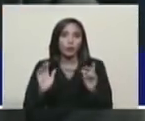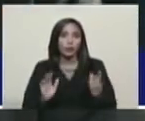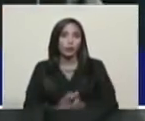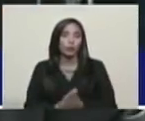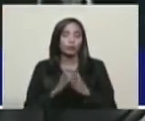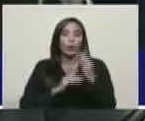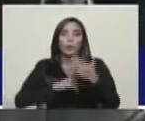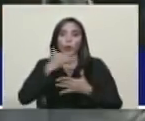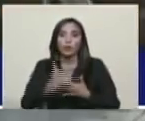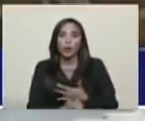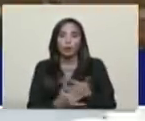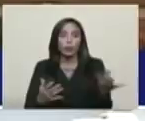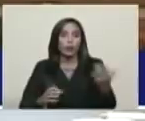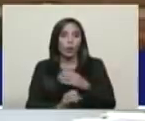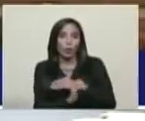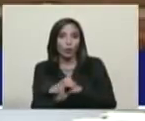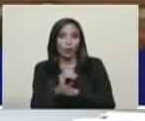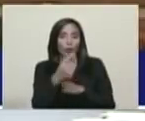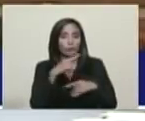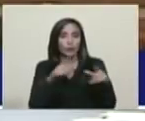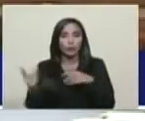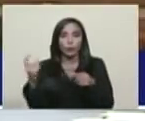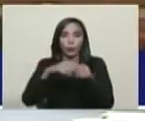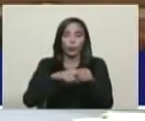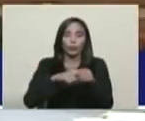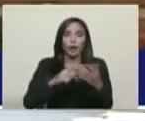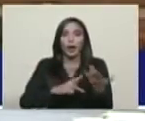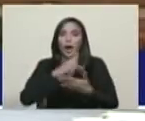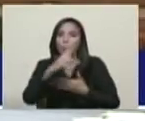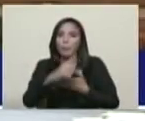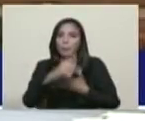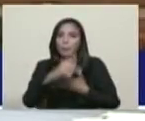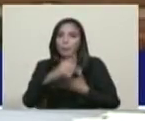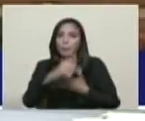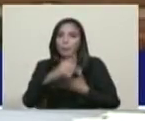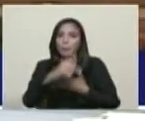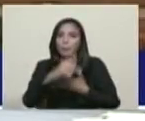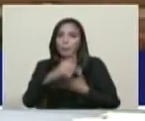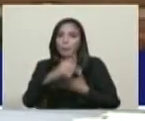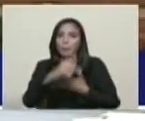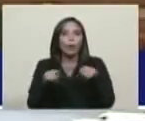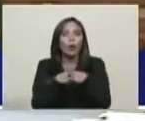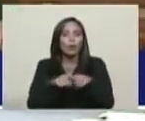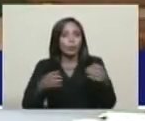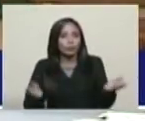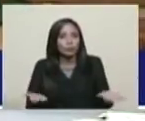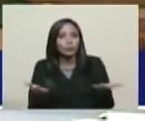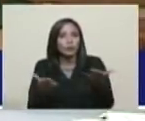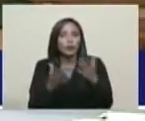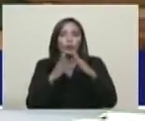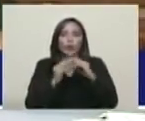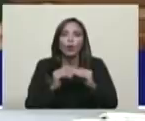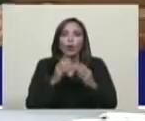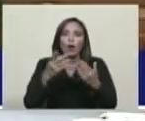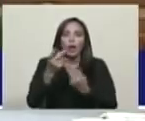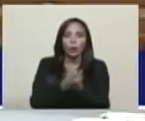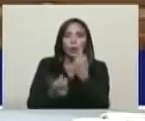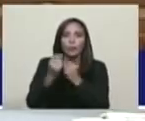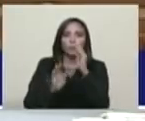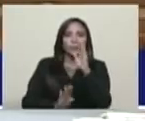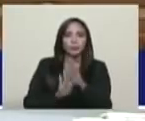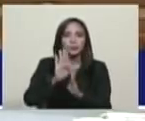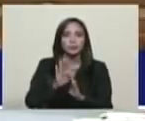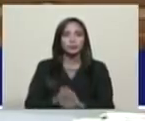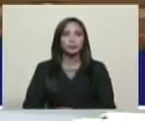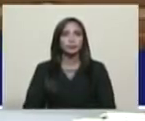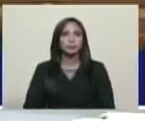Orinoco, incorporado al Plan de la Patria, y nosotros de los promotores de la Agenda Económica Bolivariana. Hablando